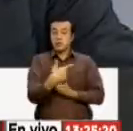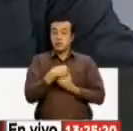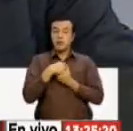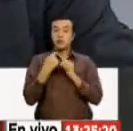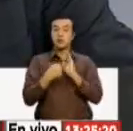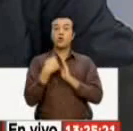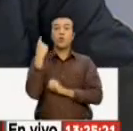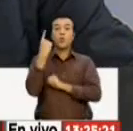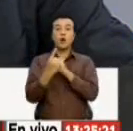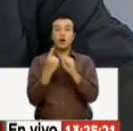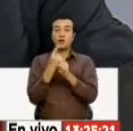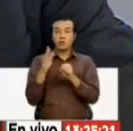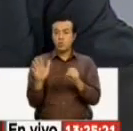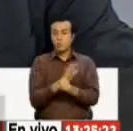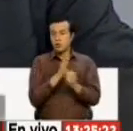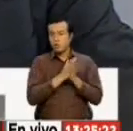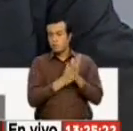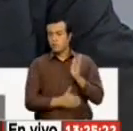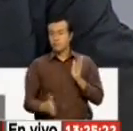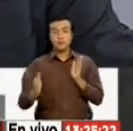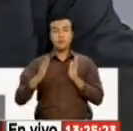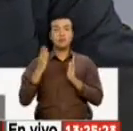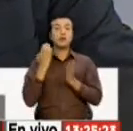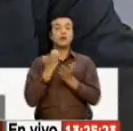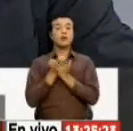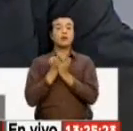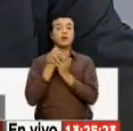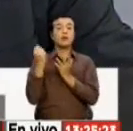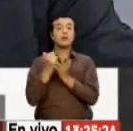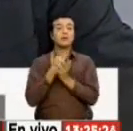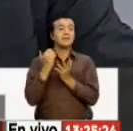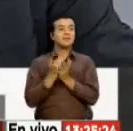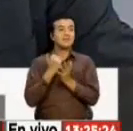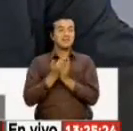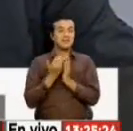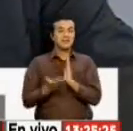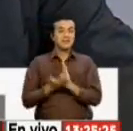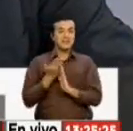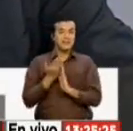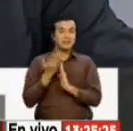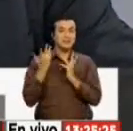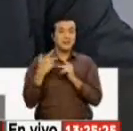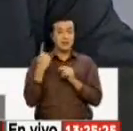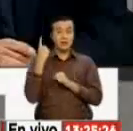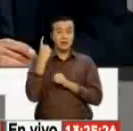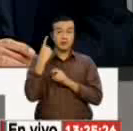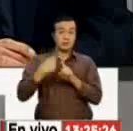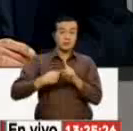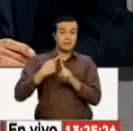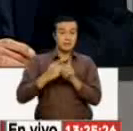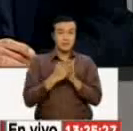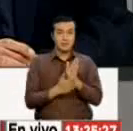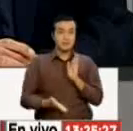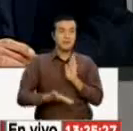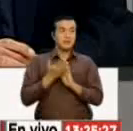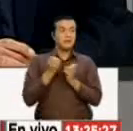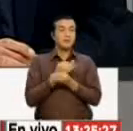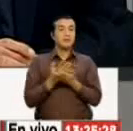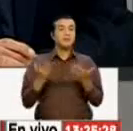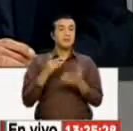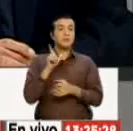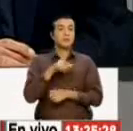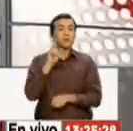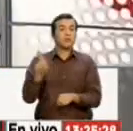12 meses consecutivos de recuperación de la recaudación y 11 meses consecutivos de recuperación. Un crecimiento que, según el